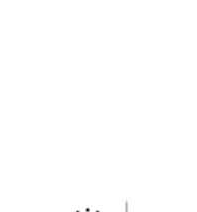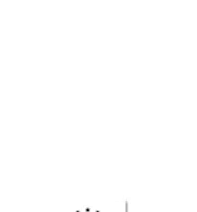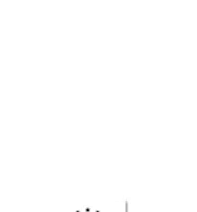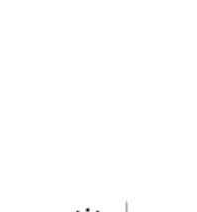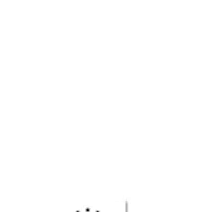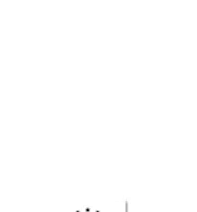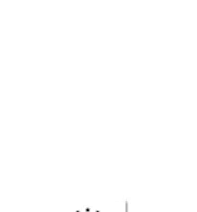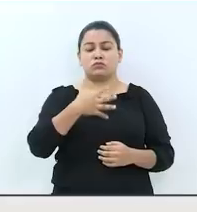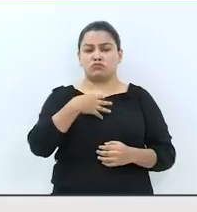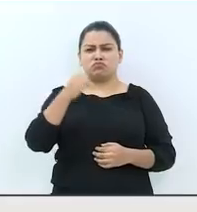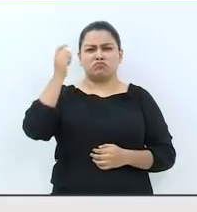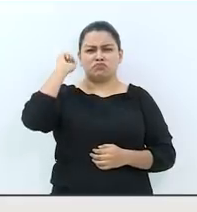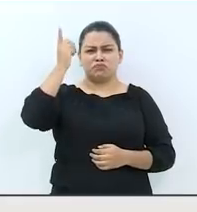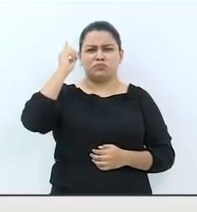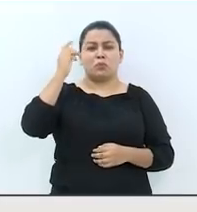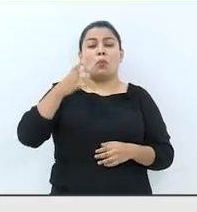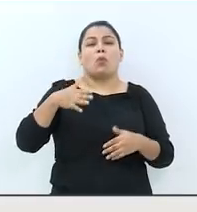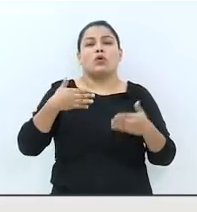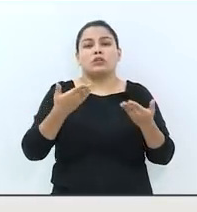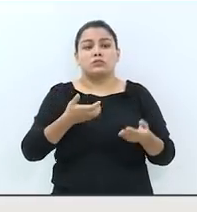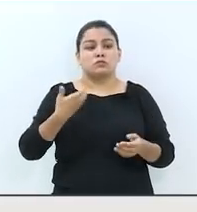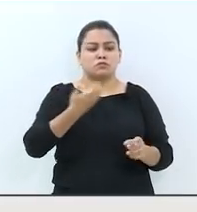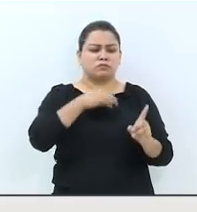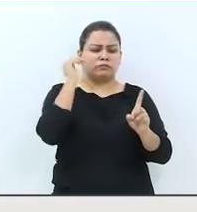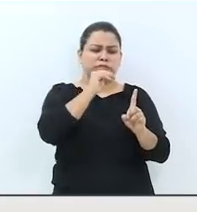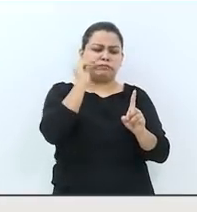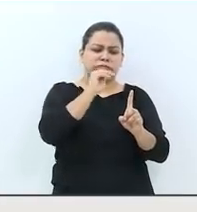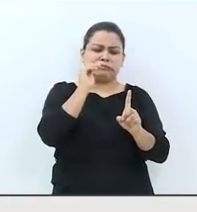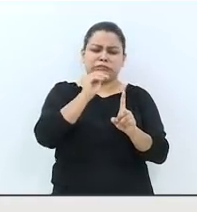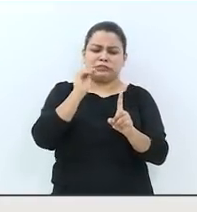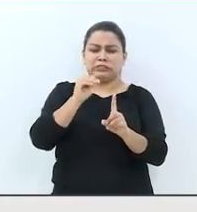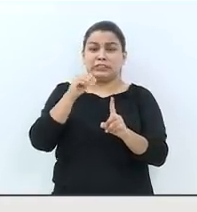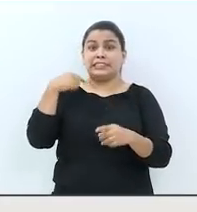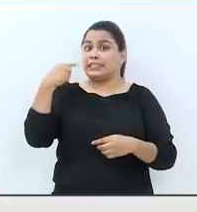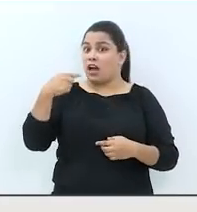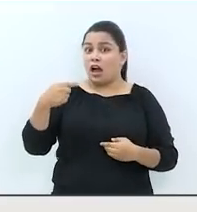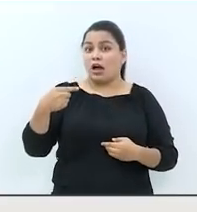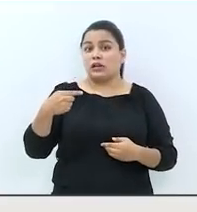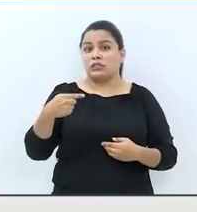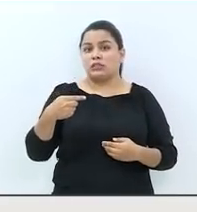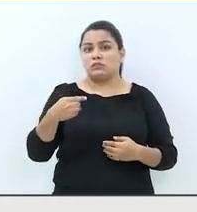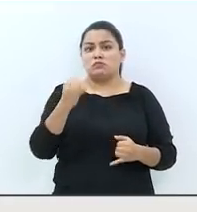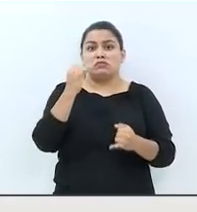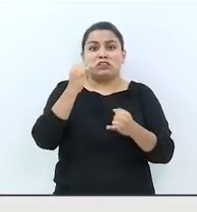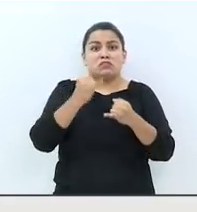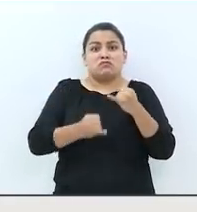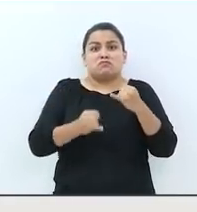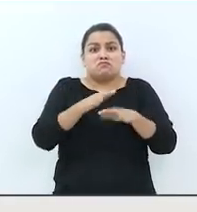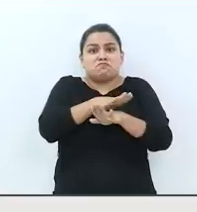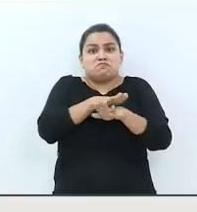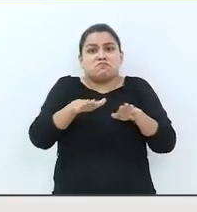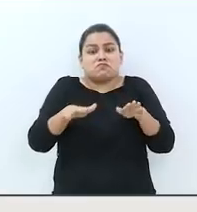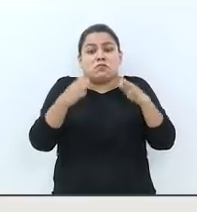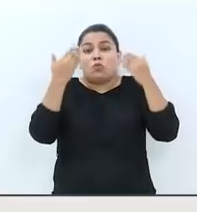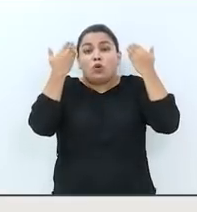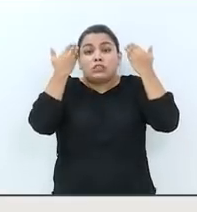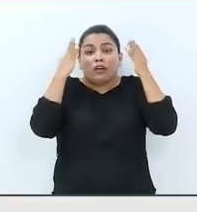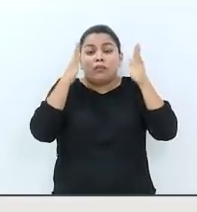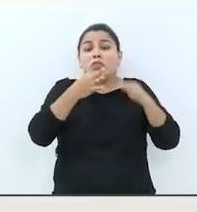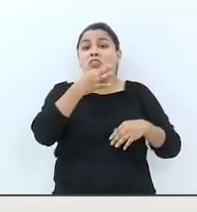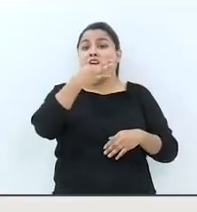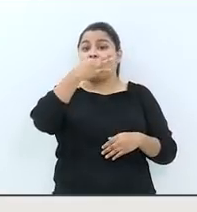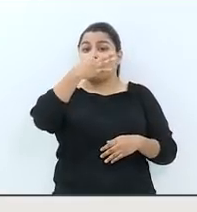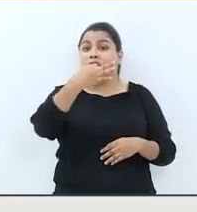los educadores, ¿verdad? Porque nosotros estamos enseñando siempre, Carlos, y al final no sabemos si esa enseñanza fue efectiva, o